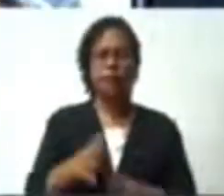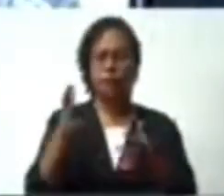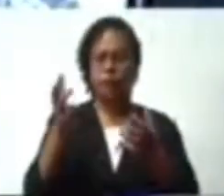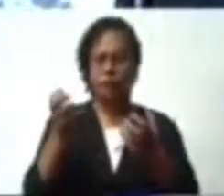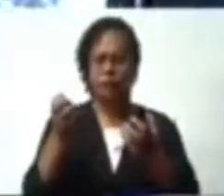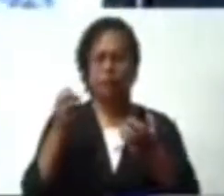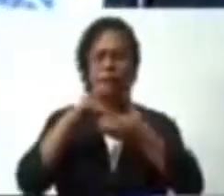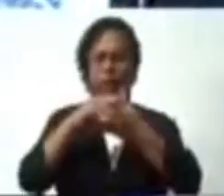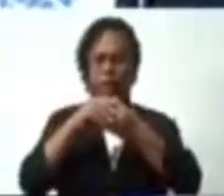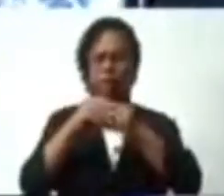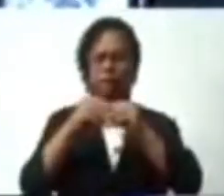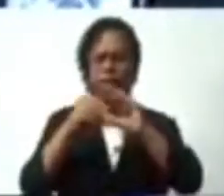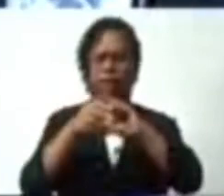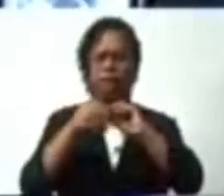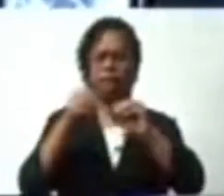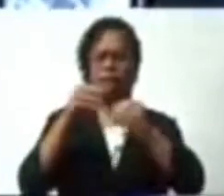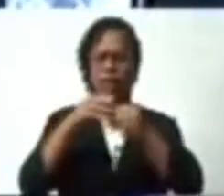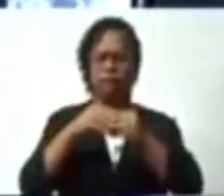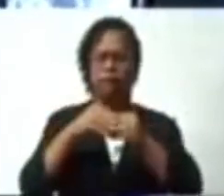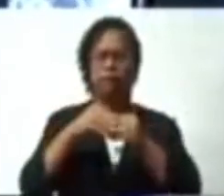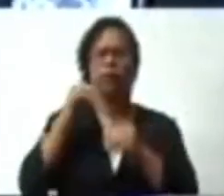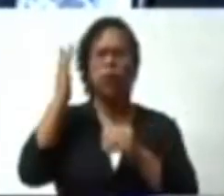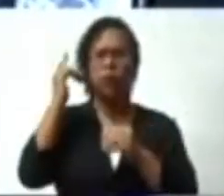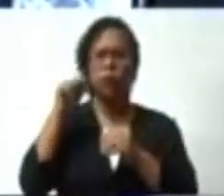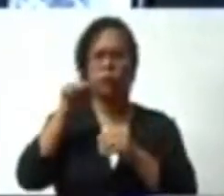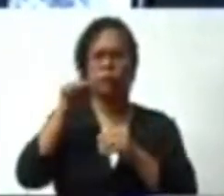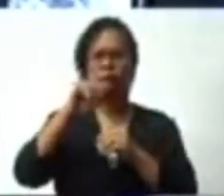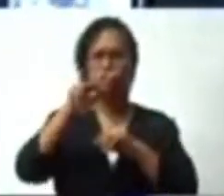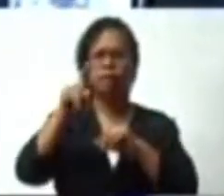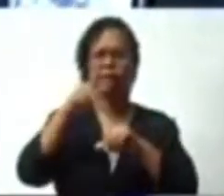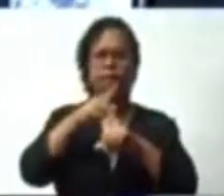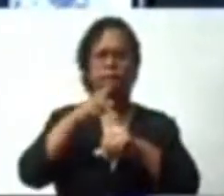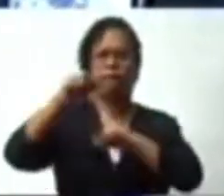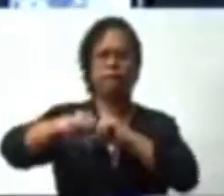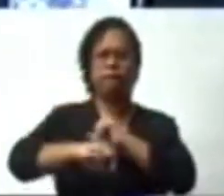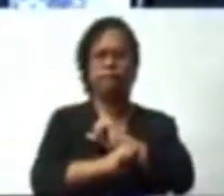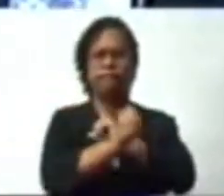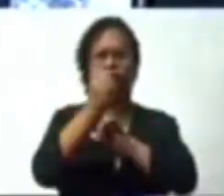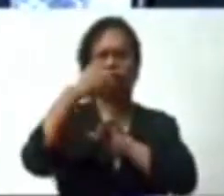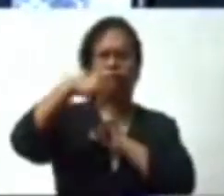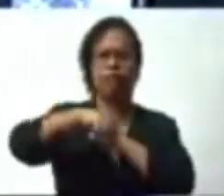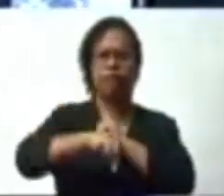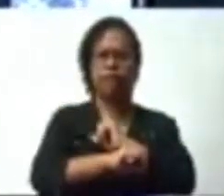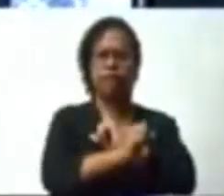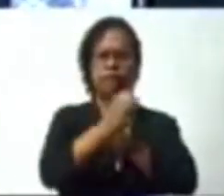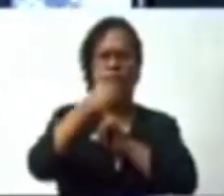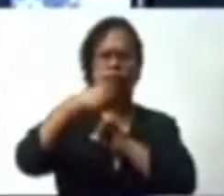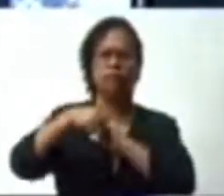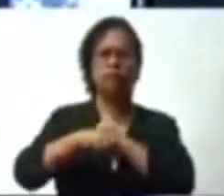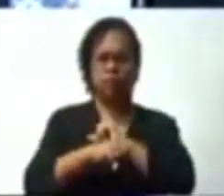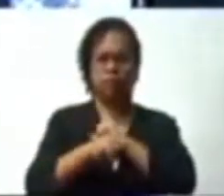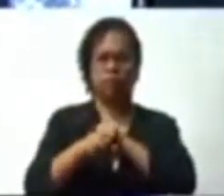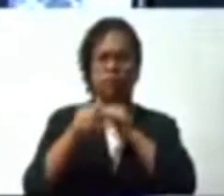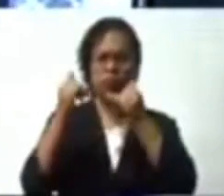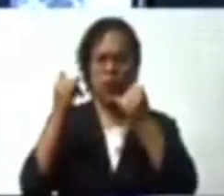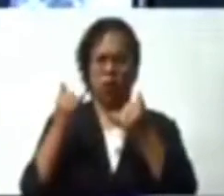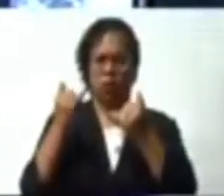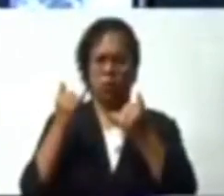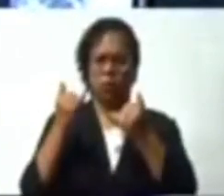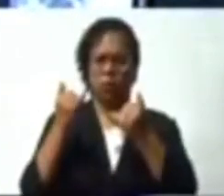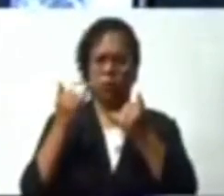que aconteció en la provincia de Samaná este fin de semana,